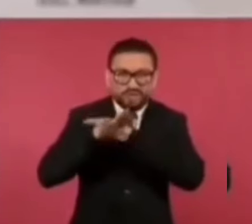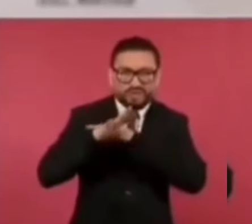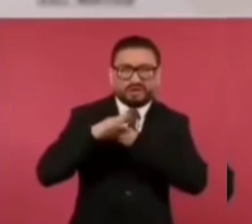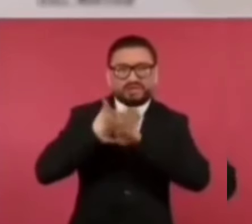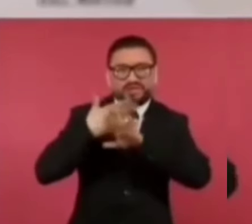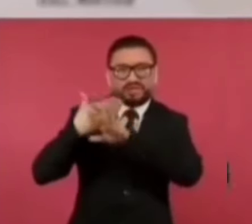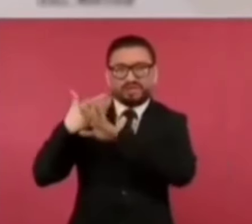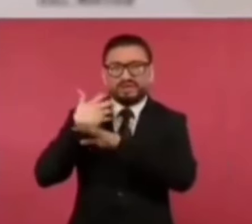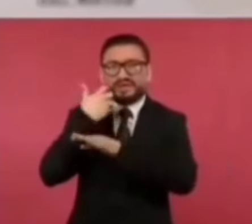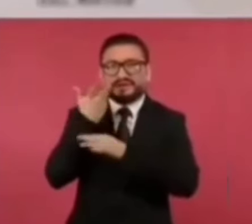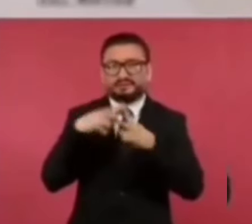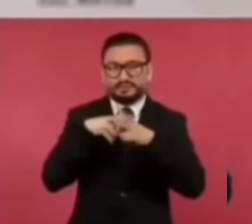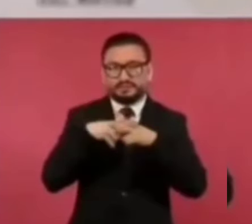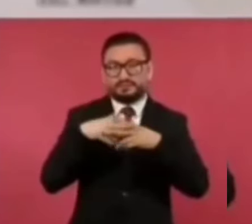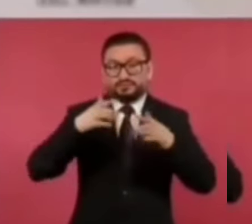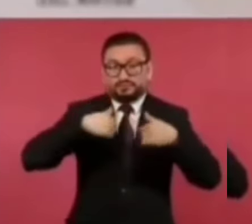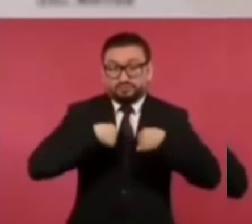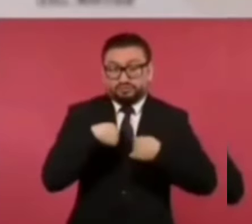instrucción